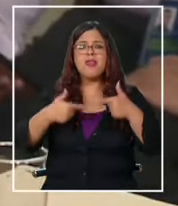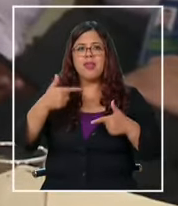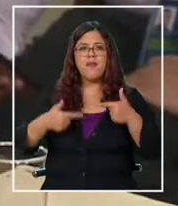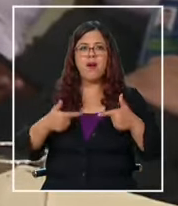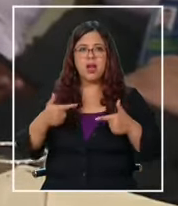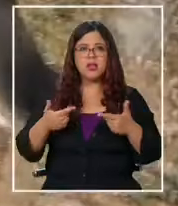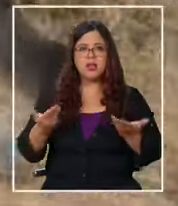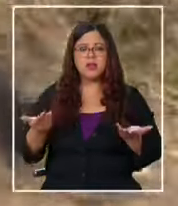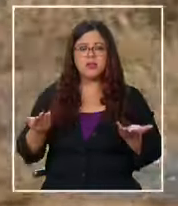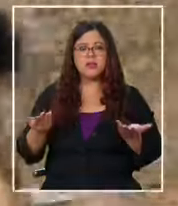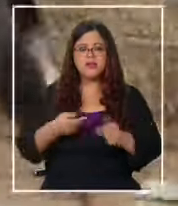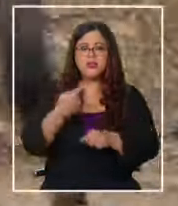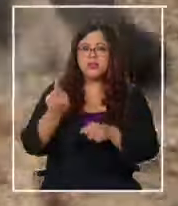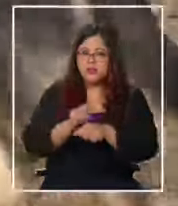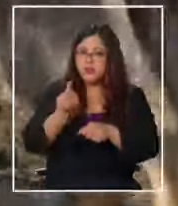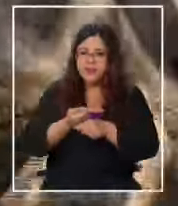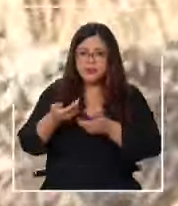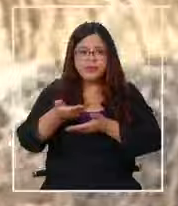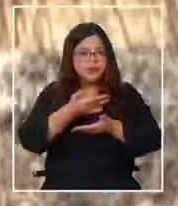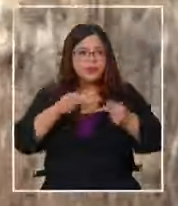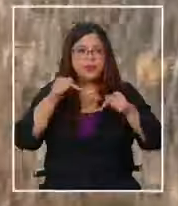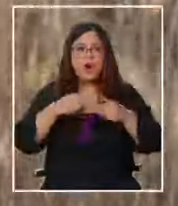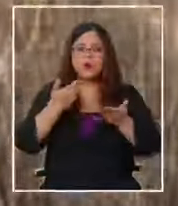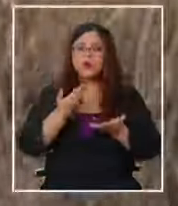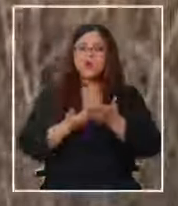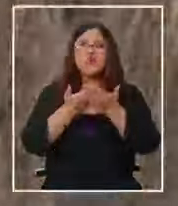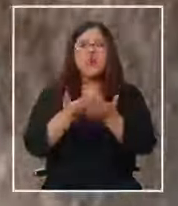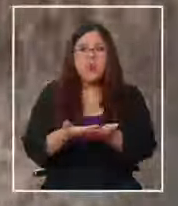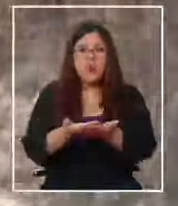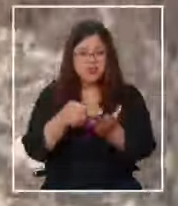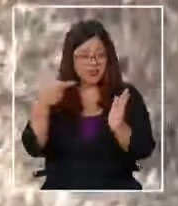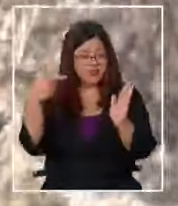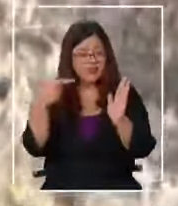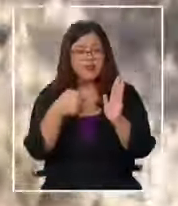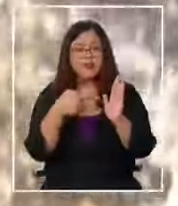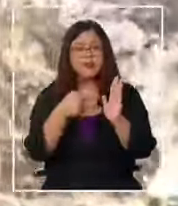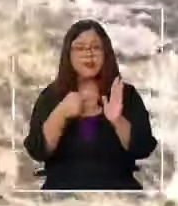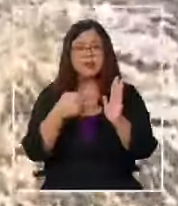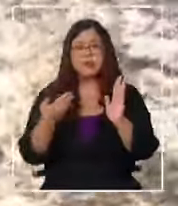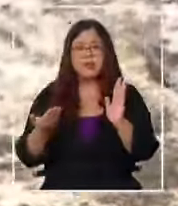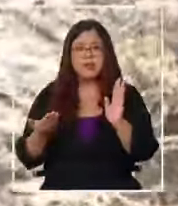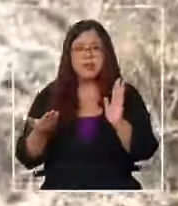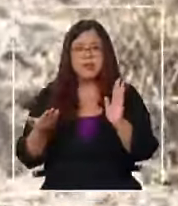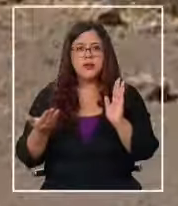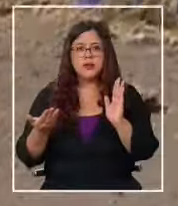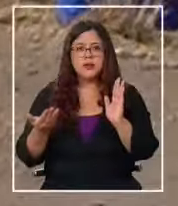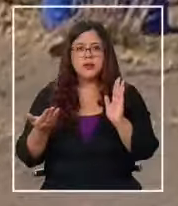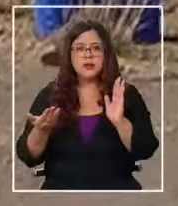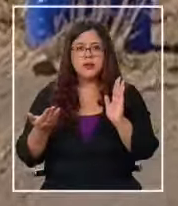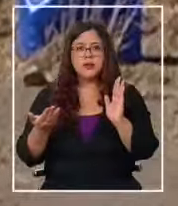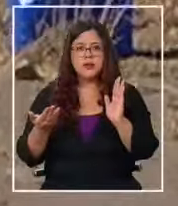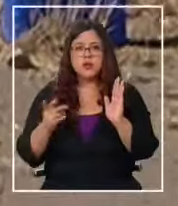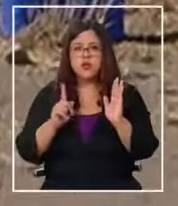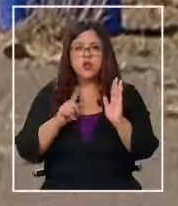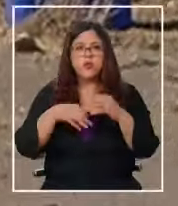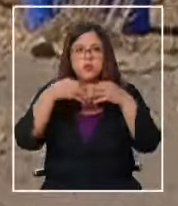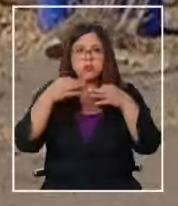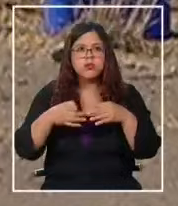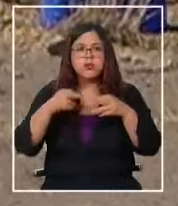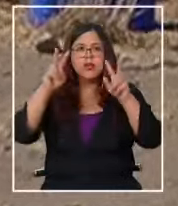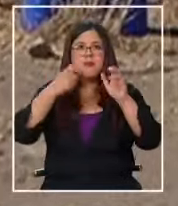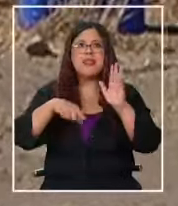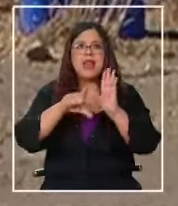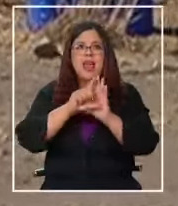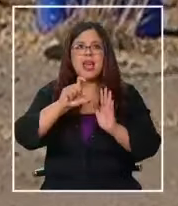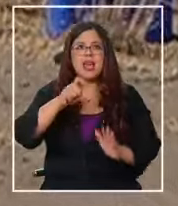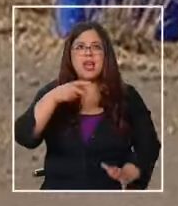se lleva a cabo una propuesta que no tiene ni condice con lo que hoy día tenemos como ley